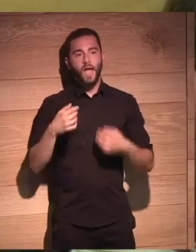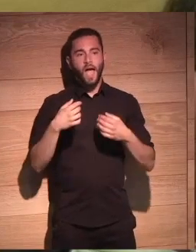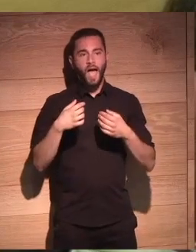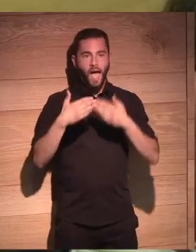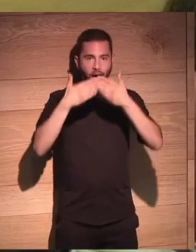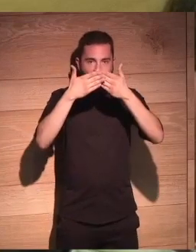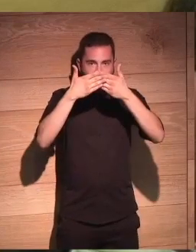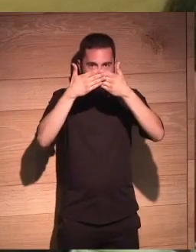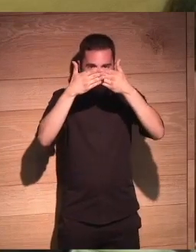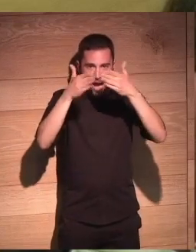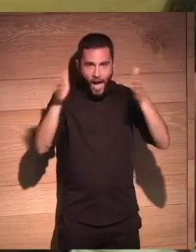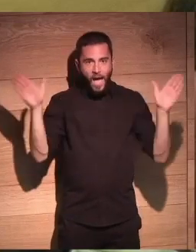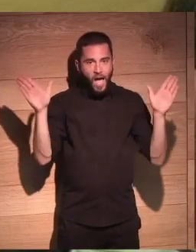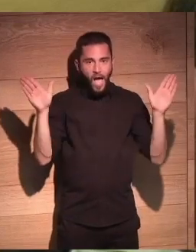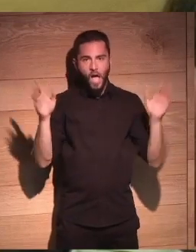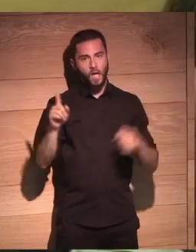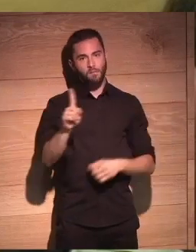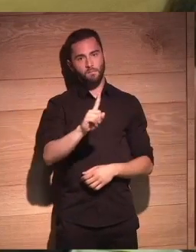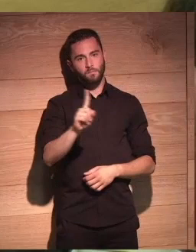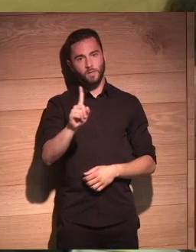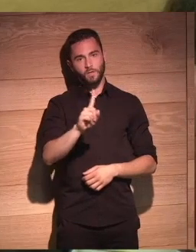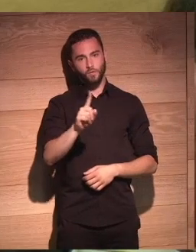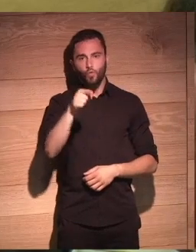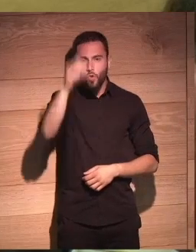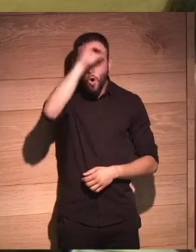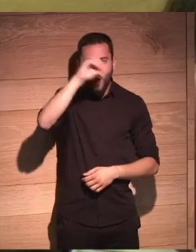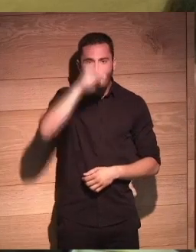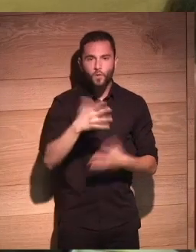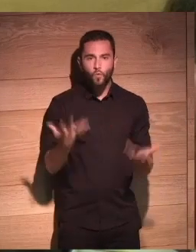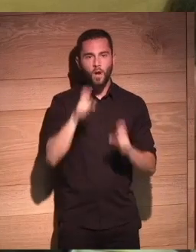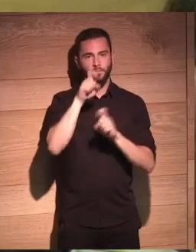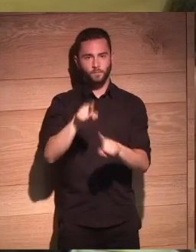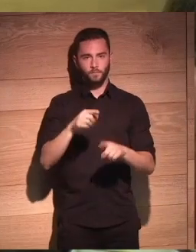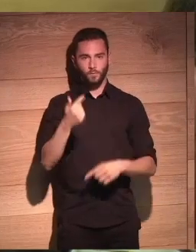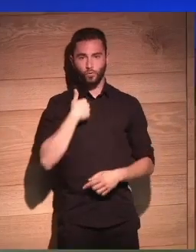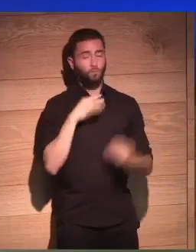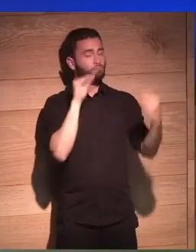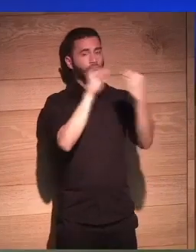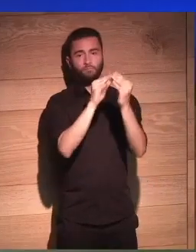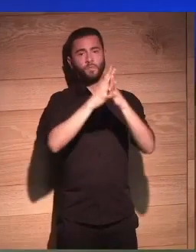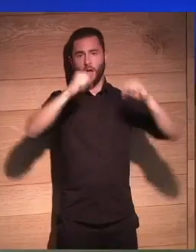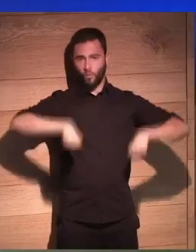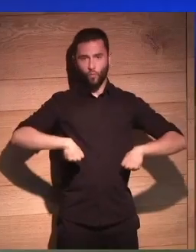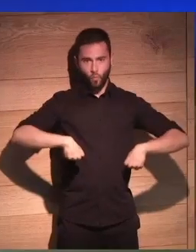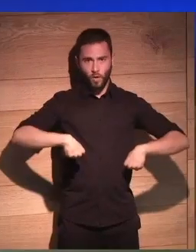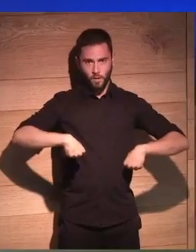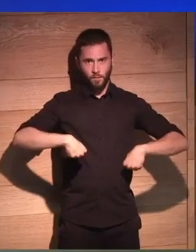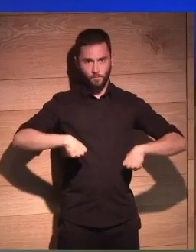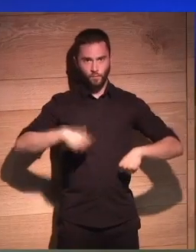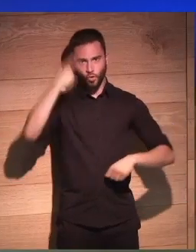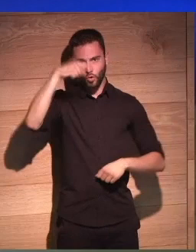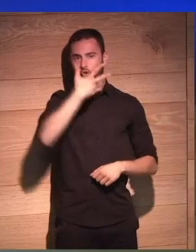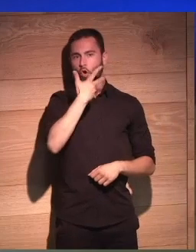abierto ese camino. ¿Qué opina usted? Estoy plenamente de acuerdo. Estamos perdiendo